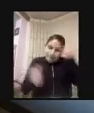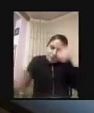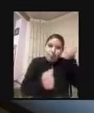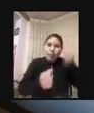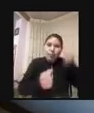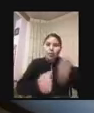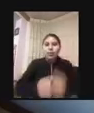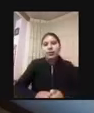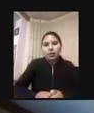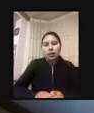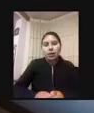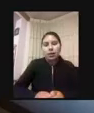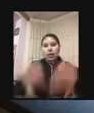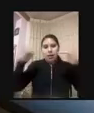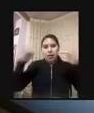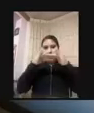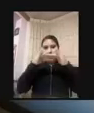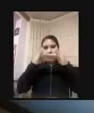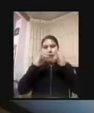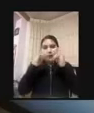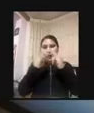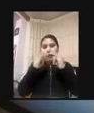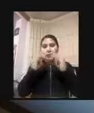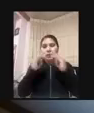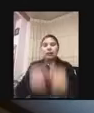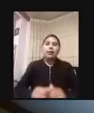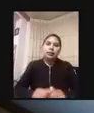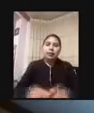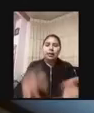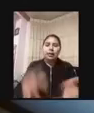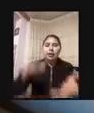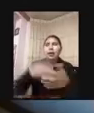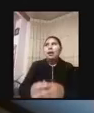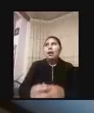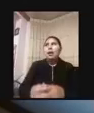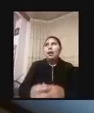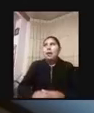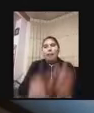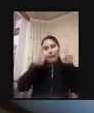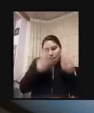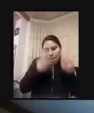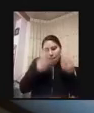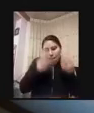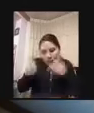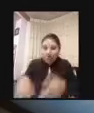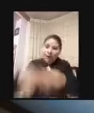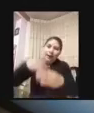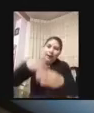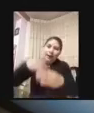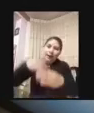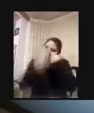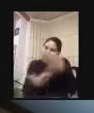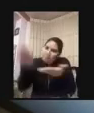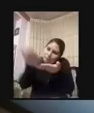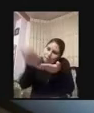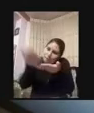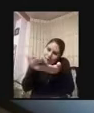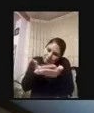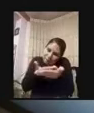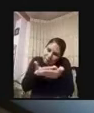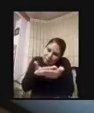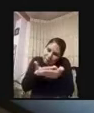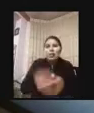la cama, ¿no? Que aprendan a prepararse, cortar el pan, colocarse la mantequilla, utilicen el